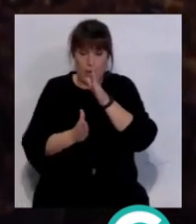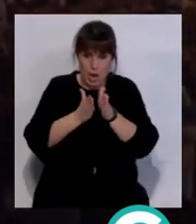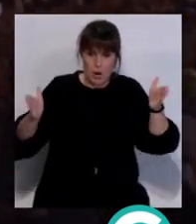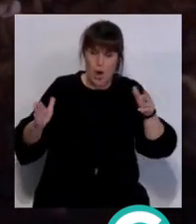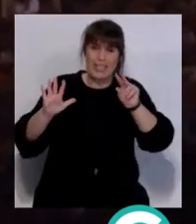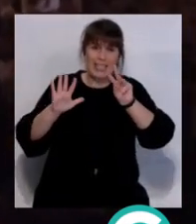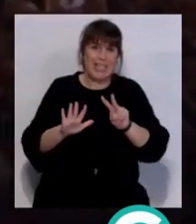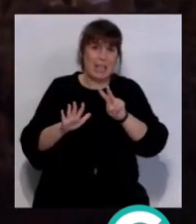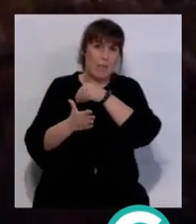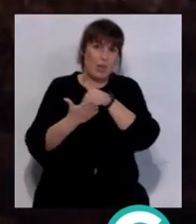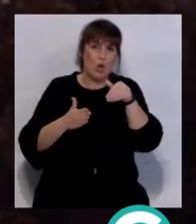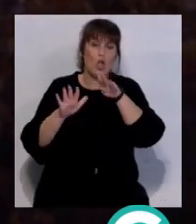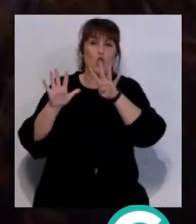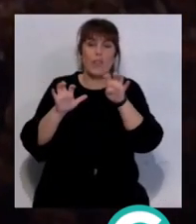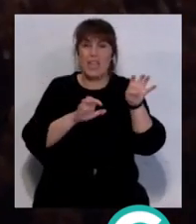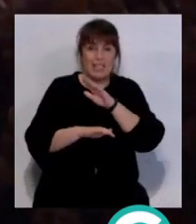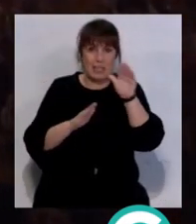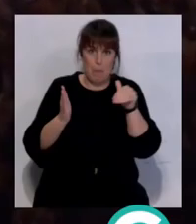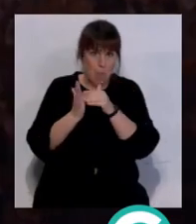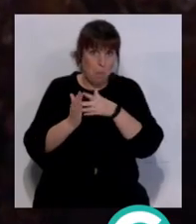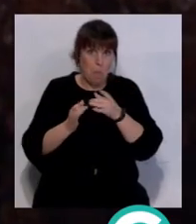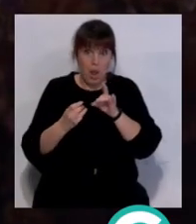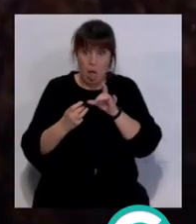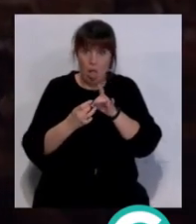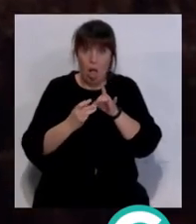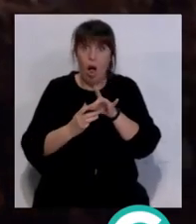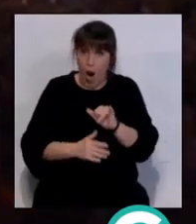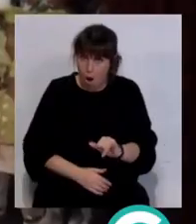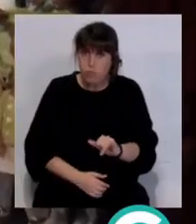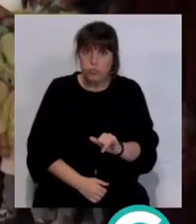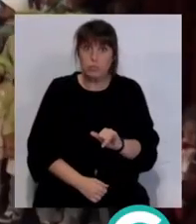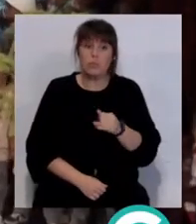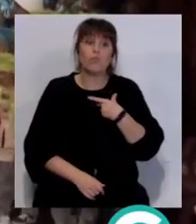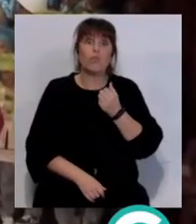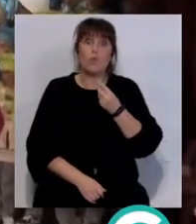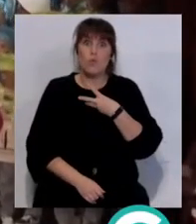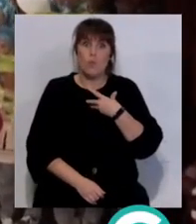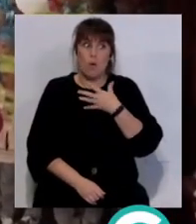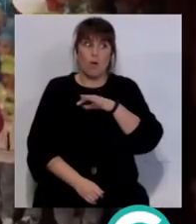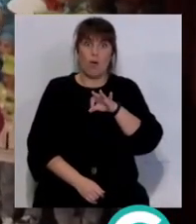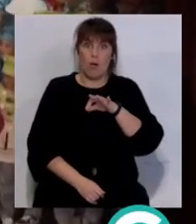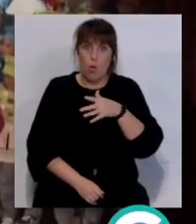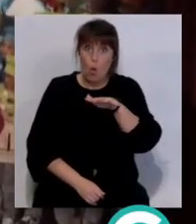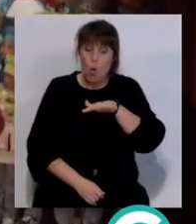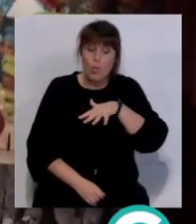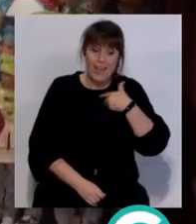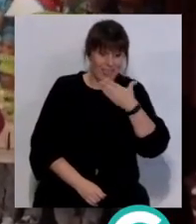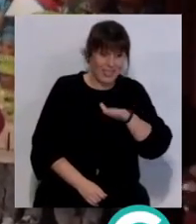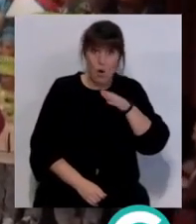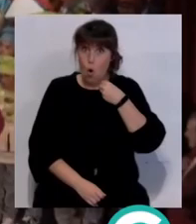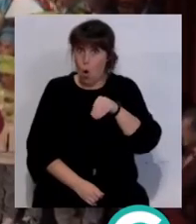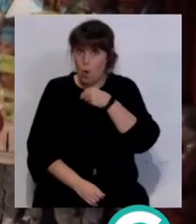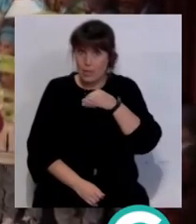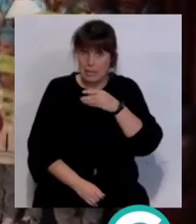de 7.900.000 impresiones. También cifras históricas en las categorías de infantil y juvenil durante